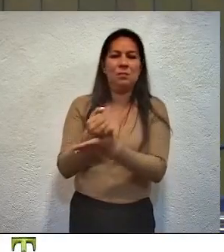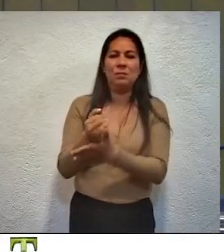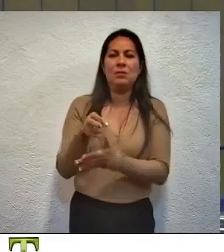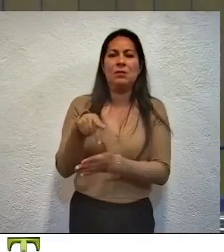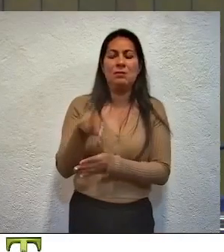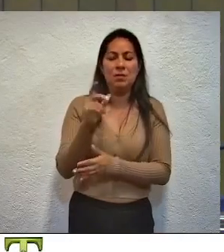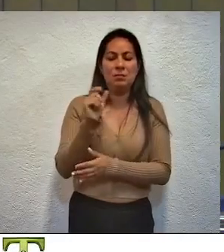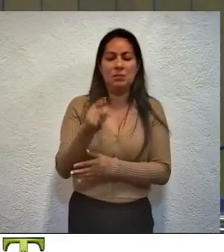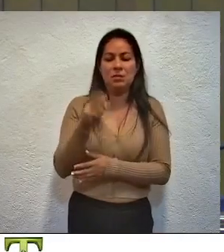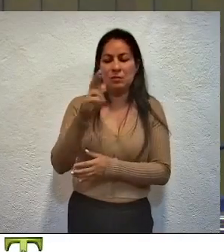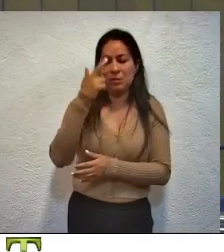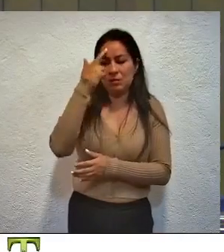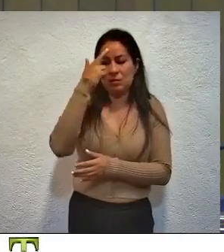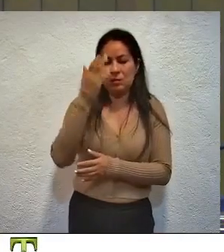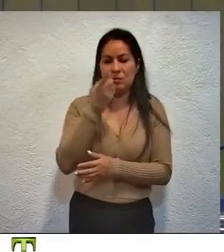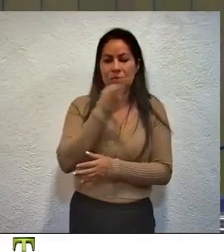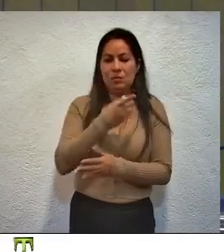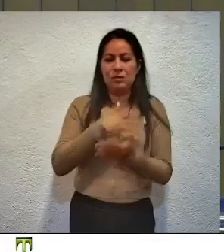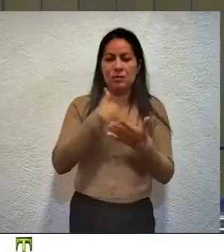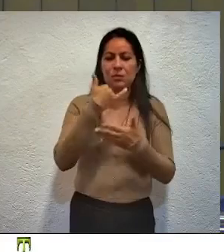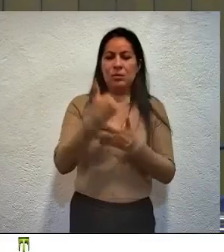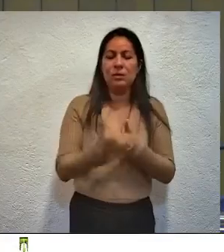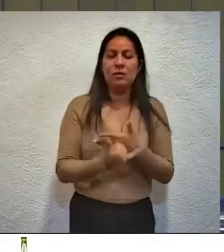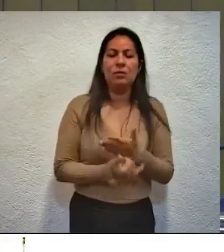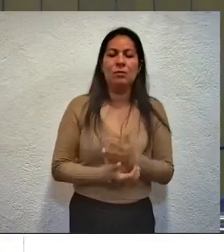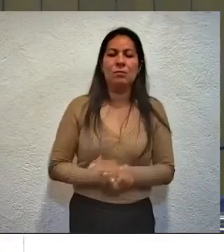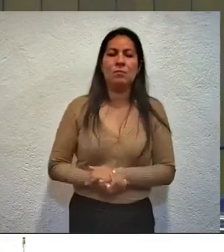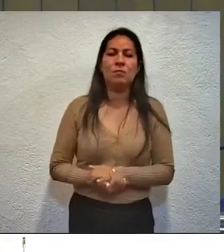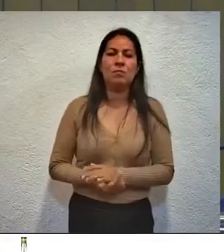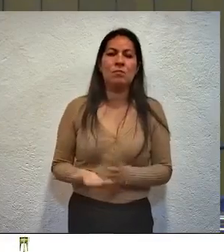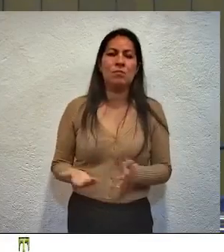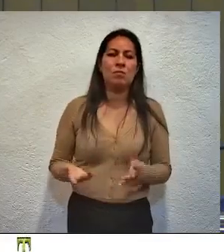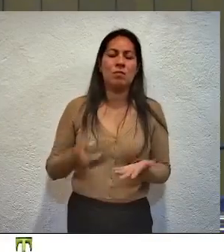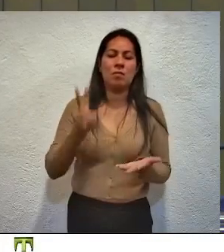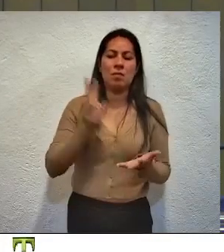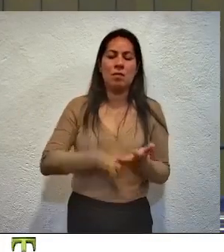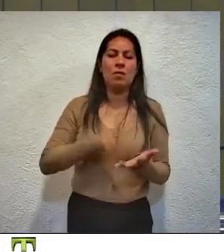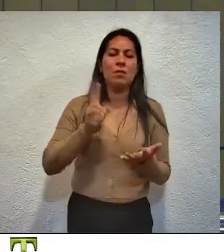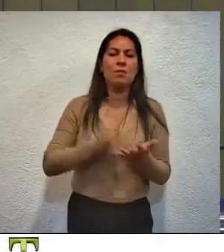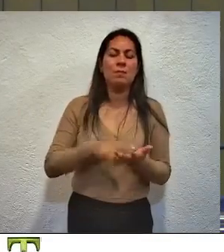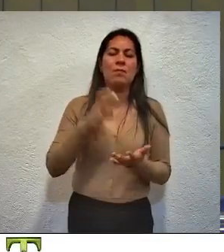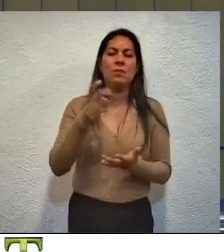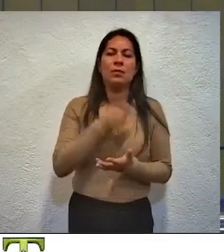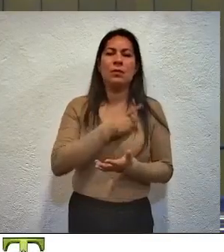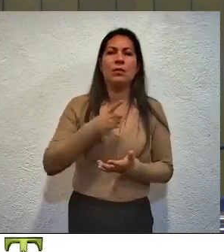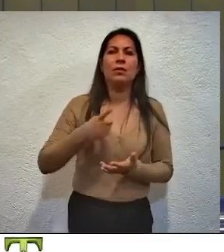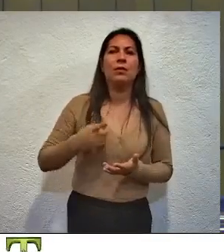pero también recordando, como lo dice el proyecto, que esta valoración de